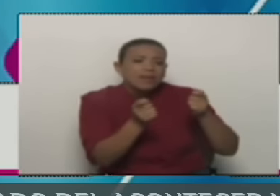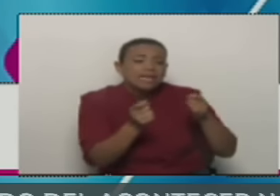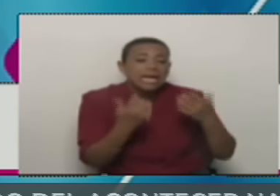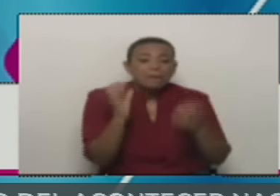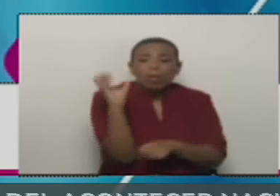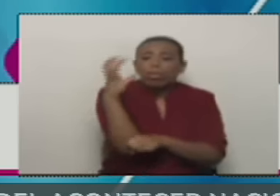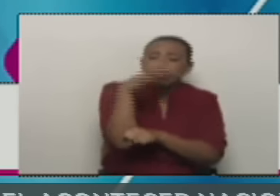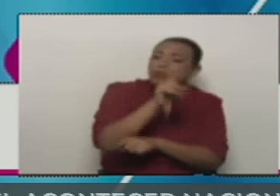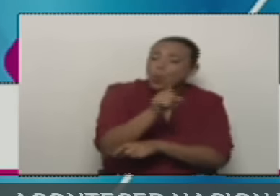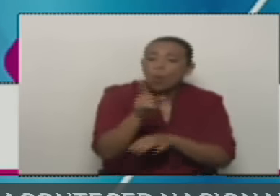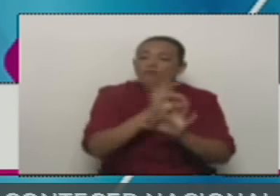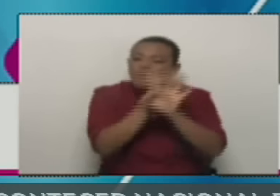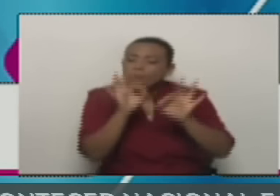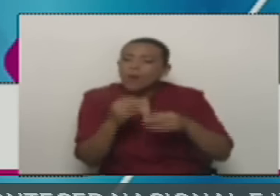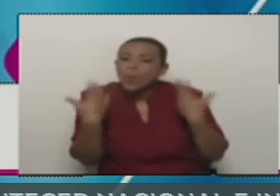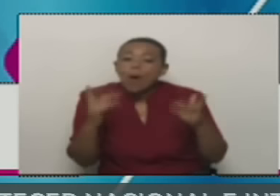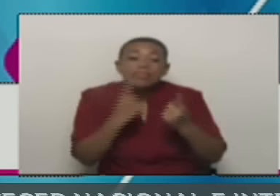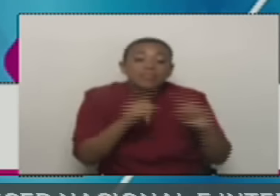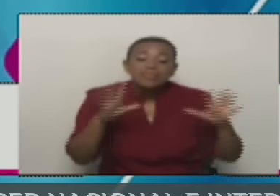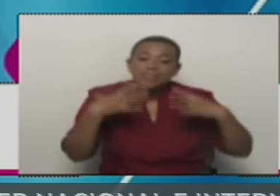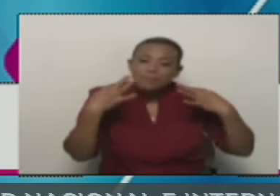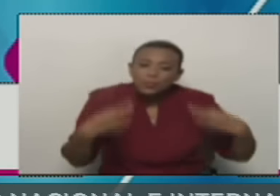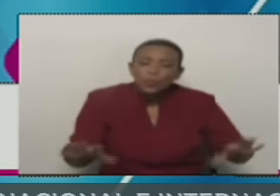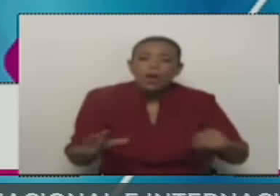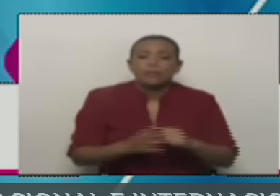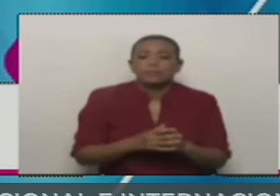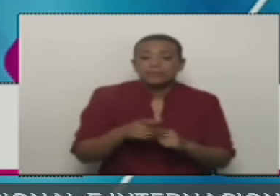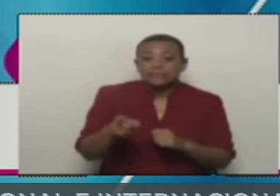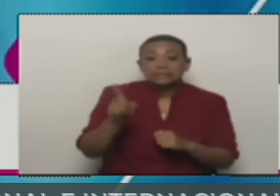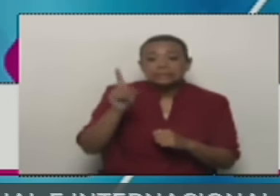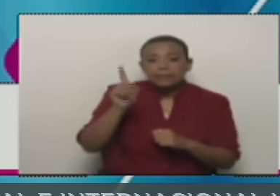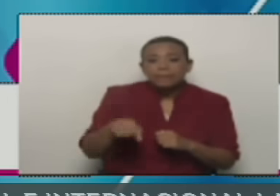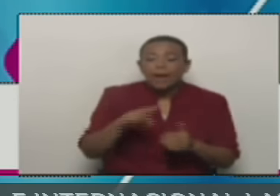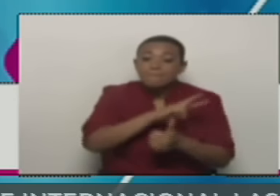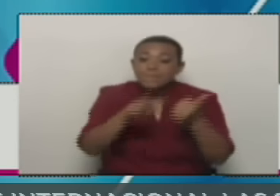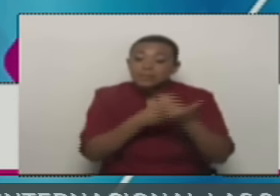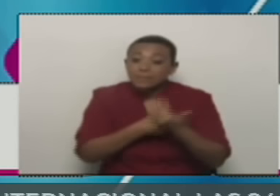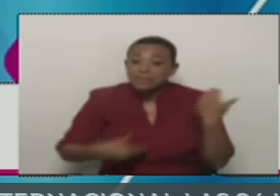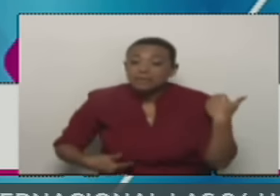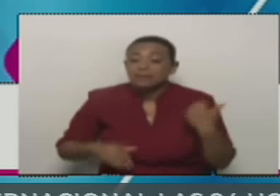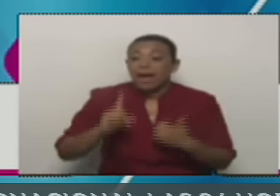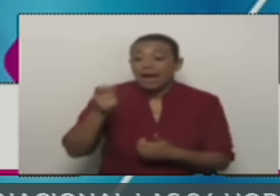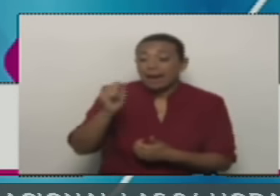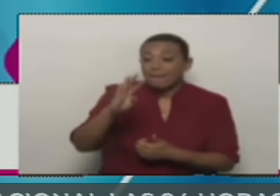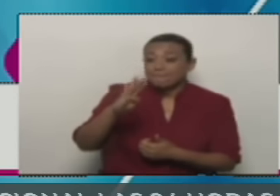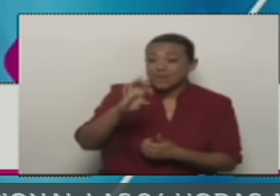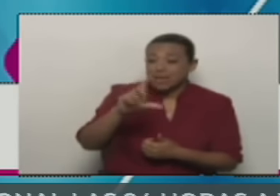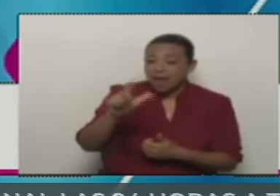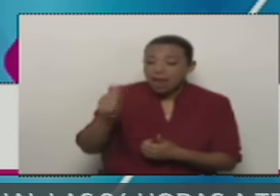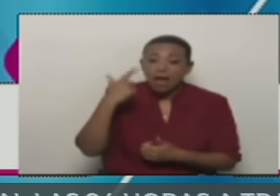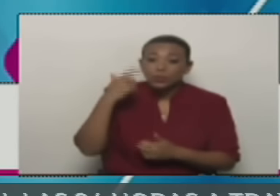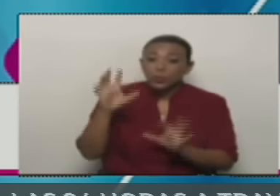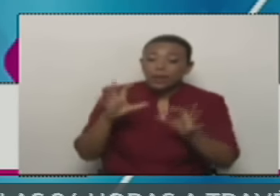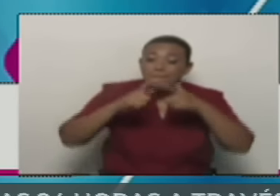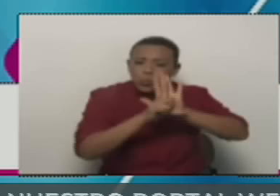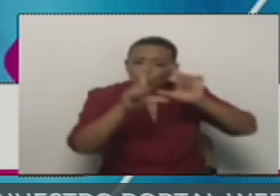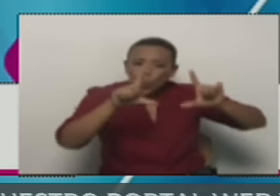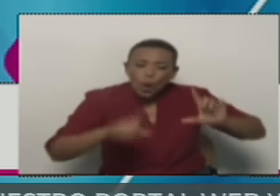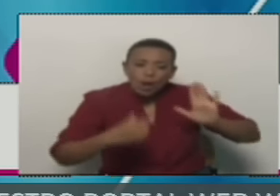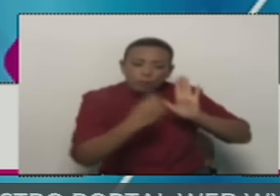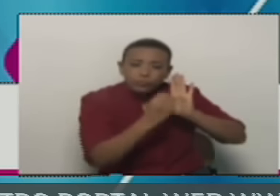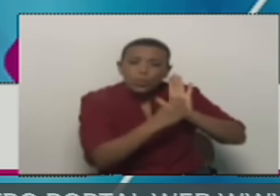se venía haciendo un trabajo conjunto con la vicepresidenta Gabriela Jiménez para avanzar en torno a la masificación